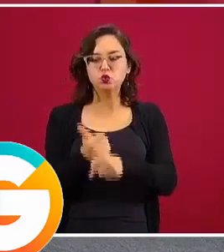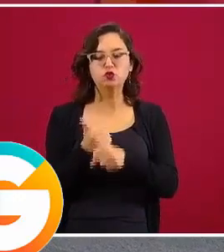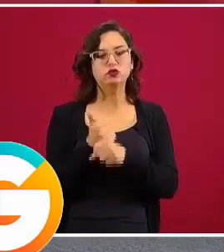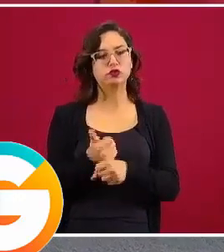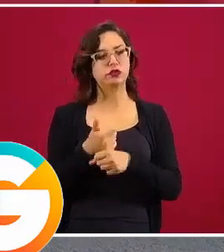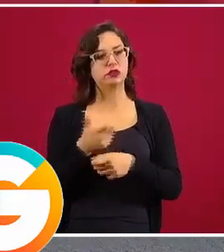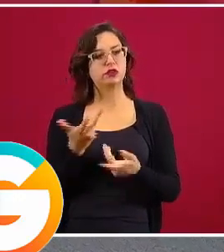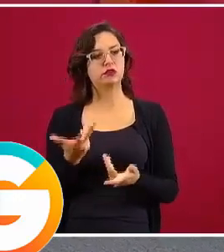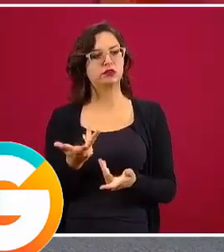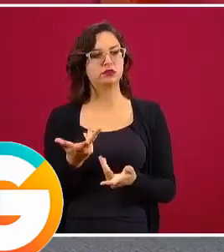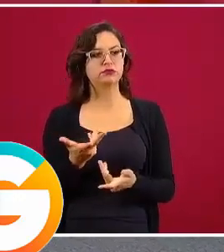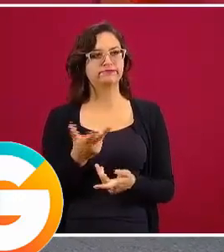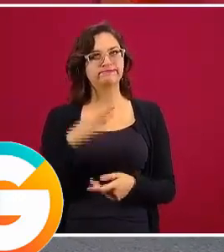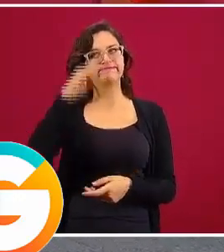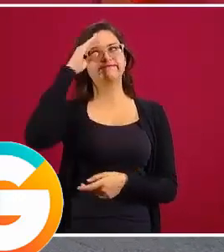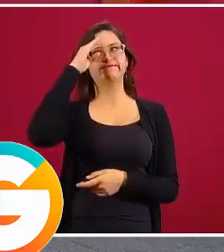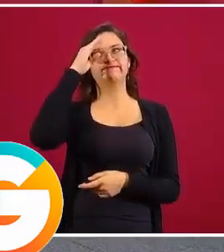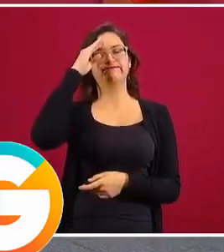que les provocan.